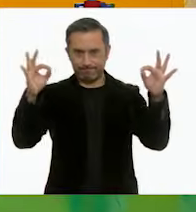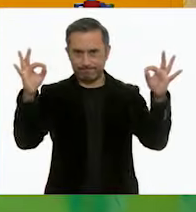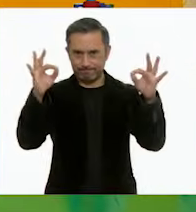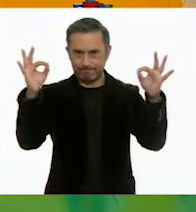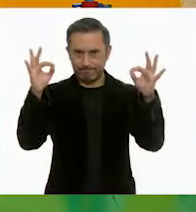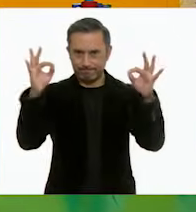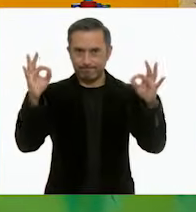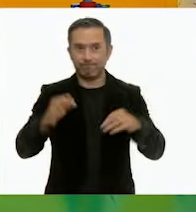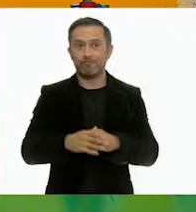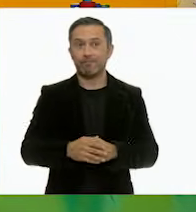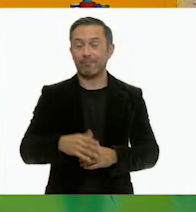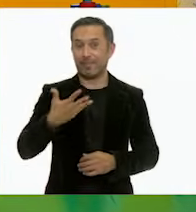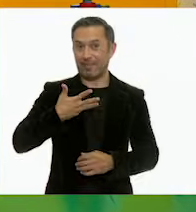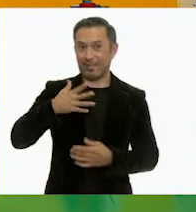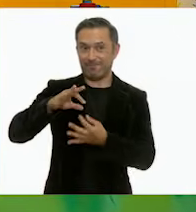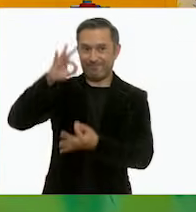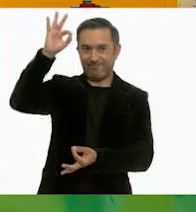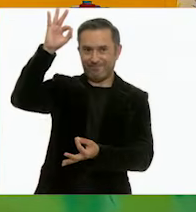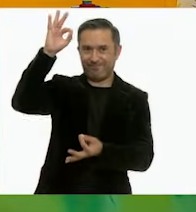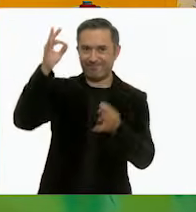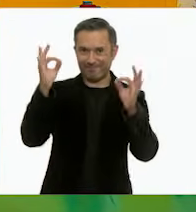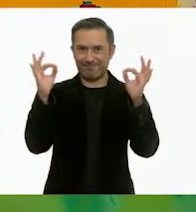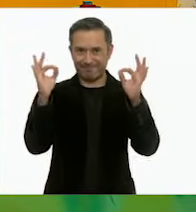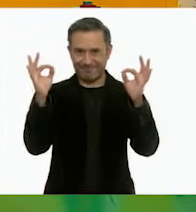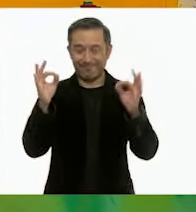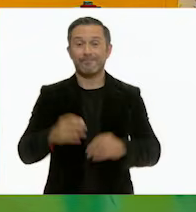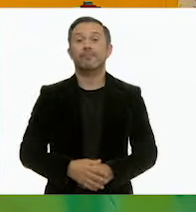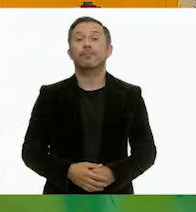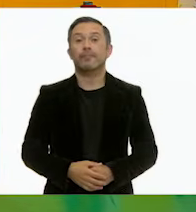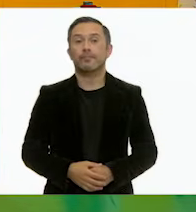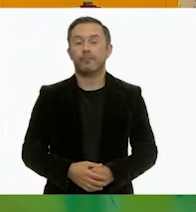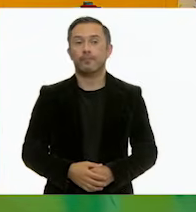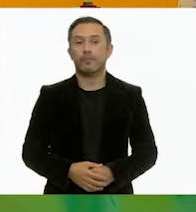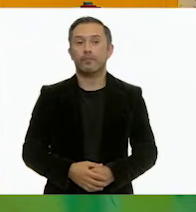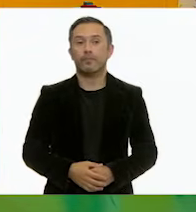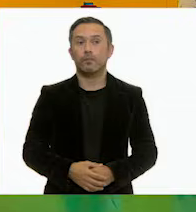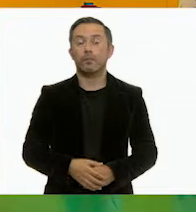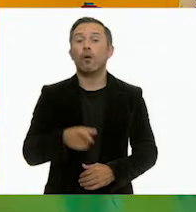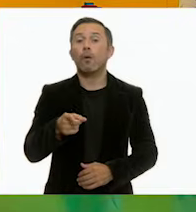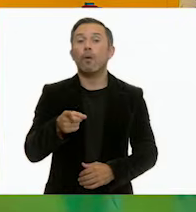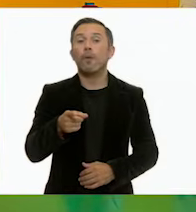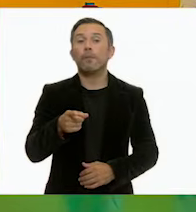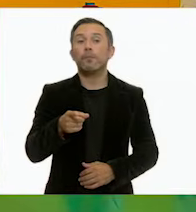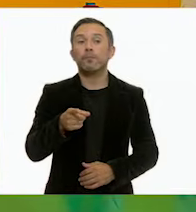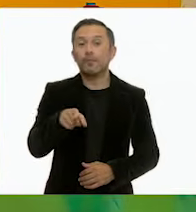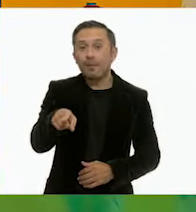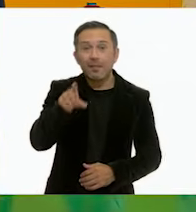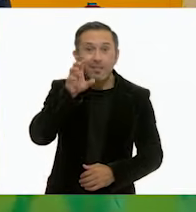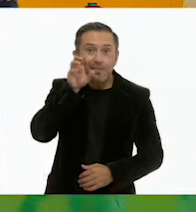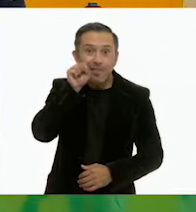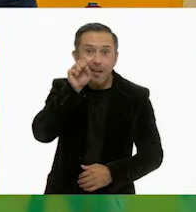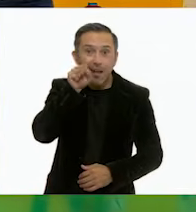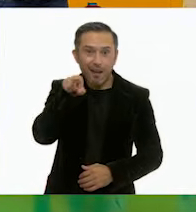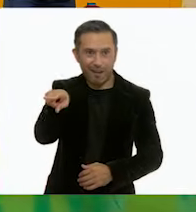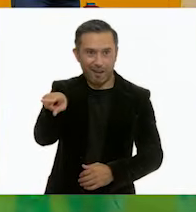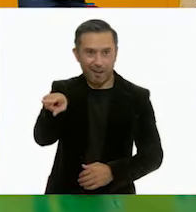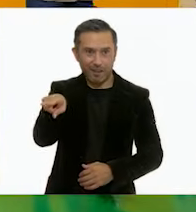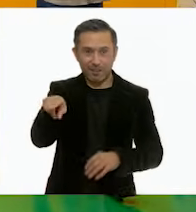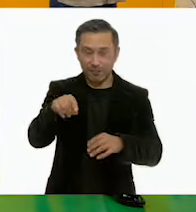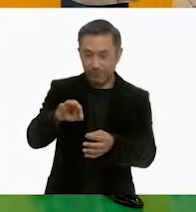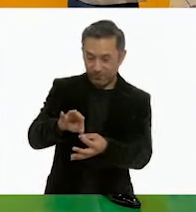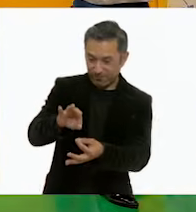Aquí está mi agujeta. Vamos a medir el alto del mueble naranja.